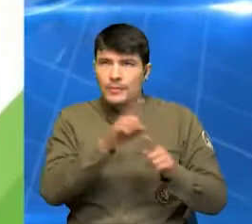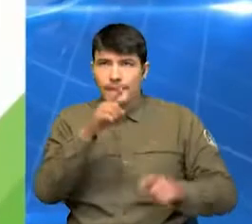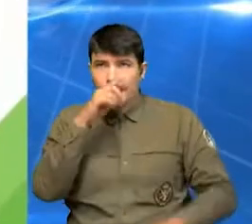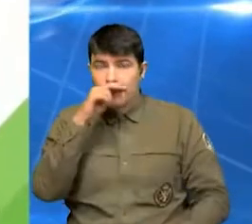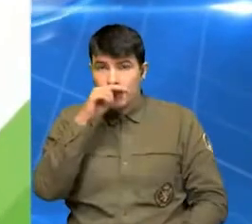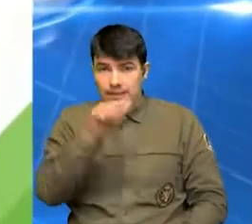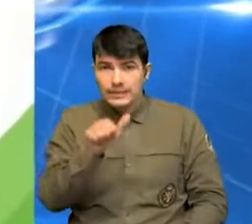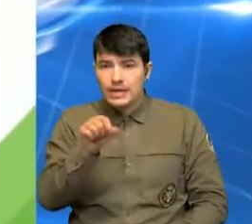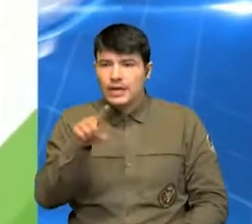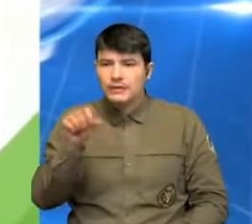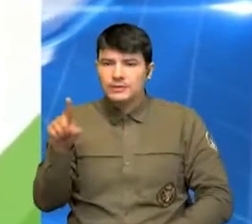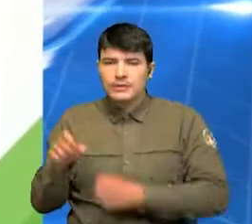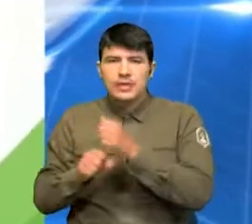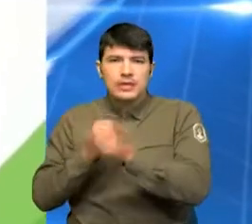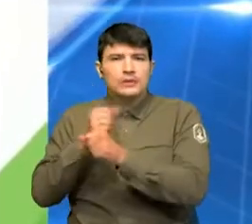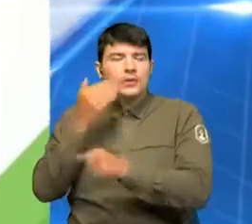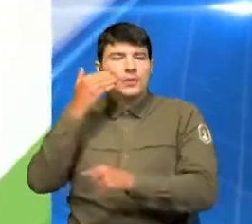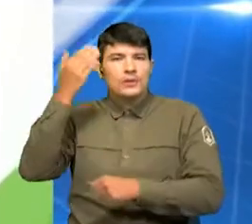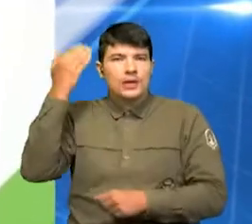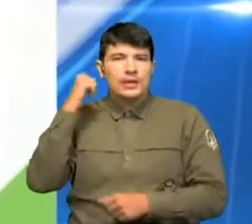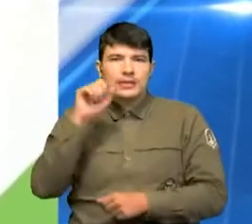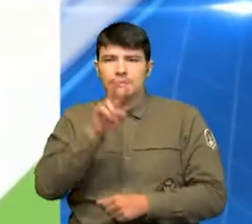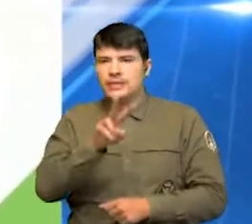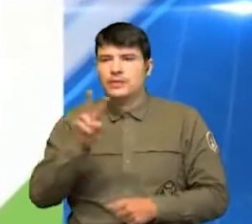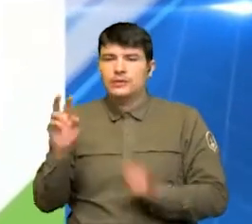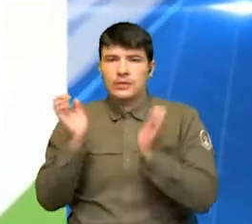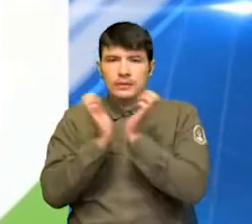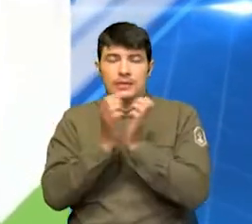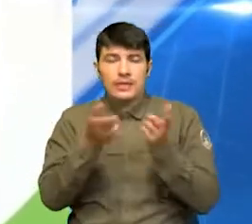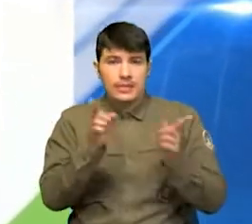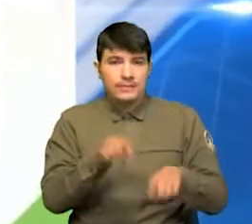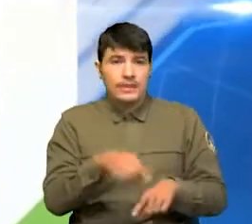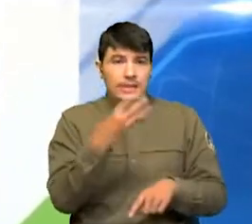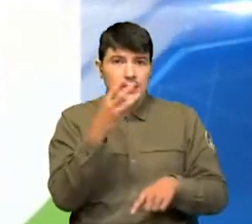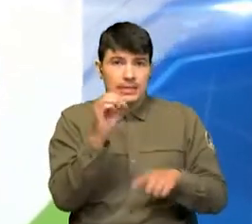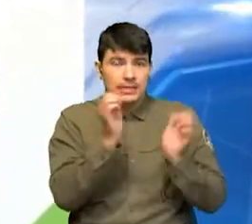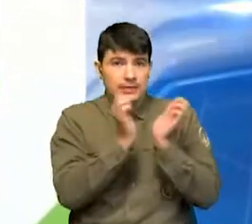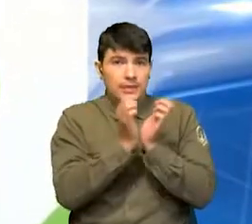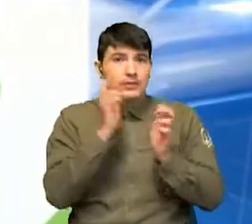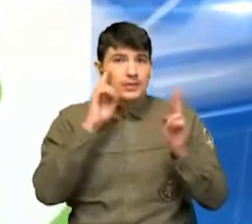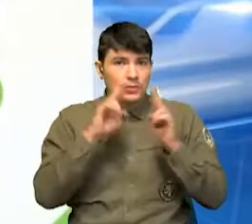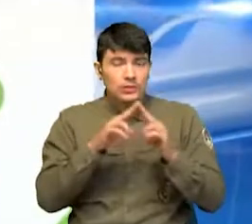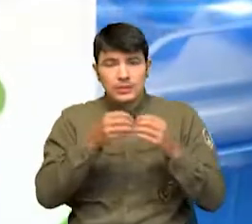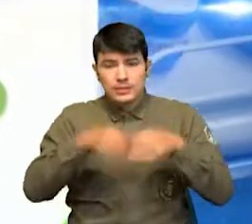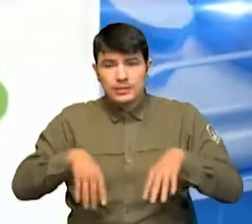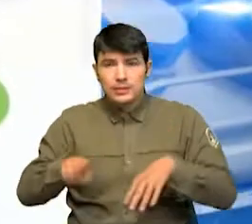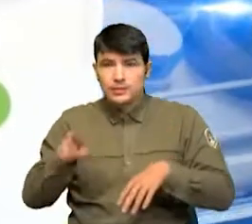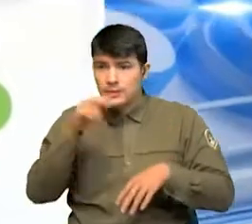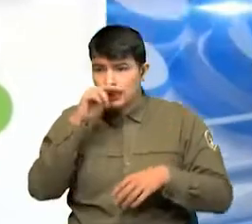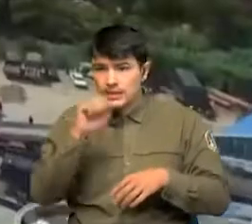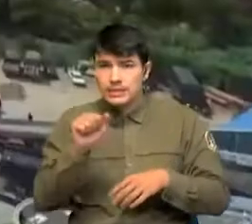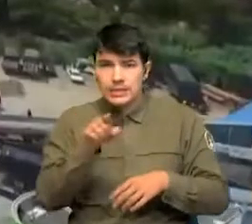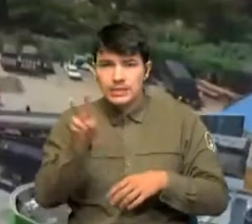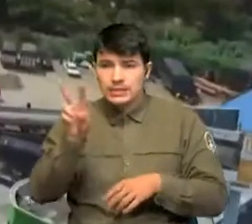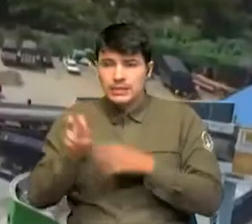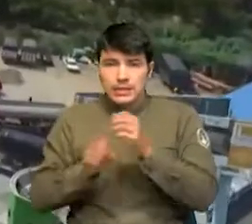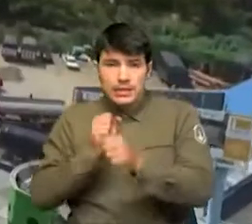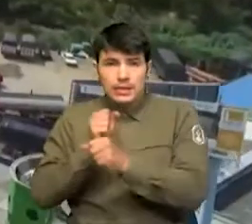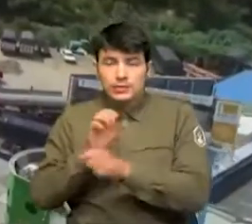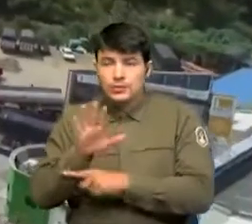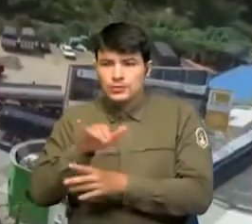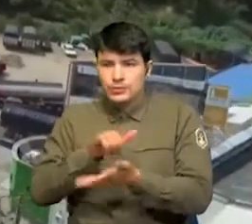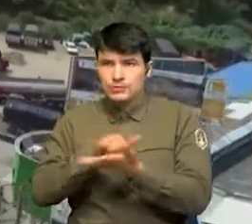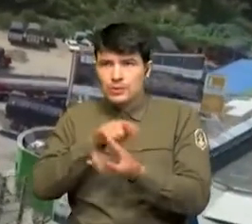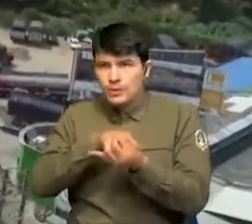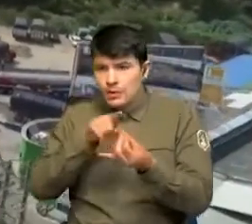11 años desaparecida desde el pasado 22 de mayo y el 30 de mayo también se conoció la desaparición de una menor de 17 casos que